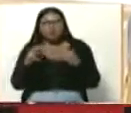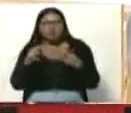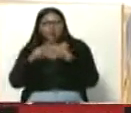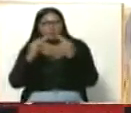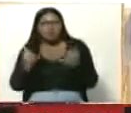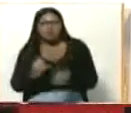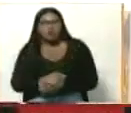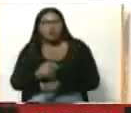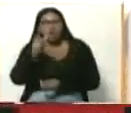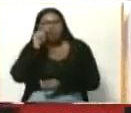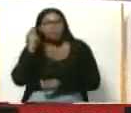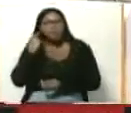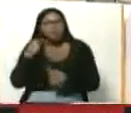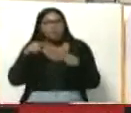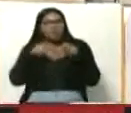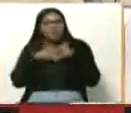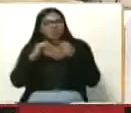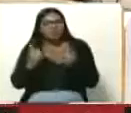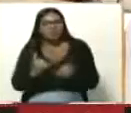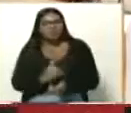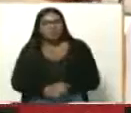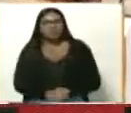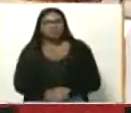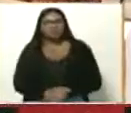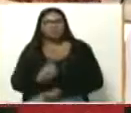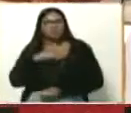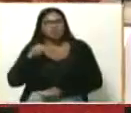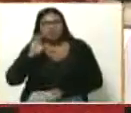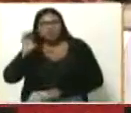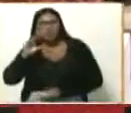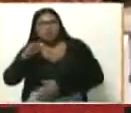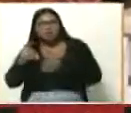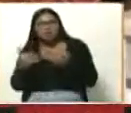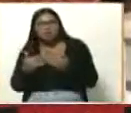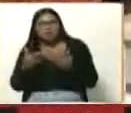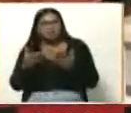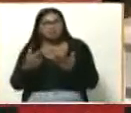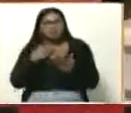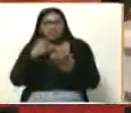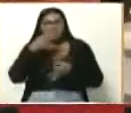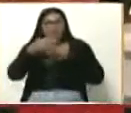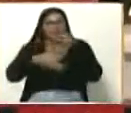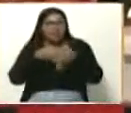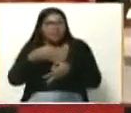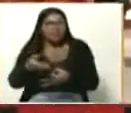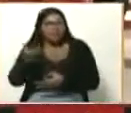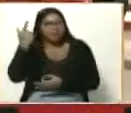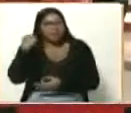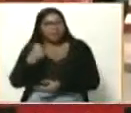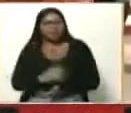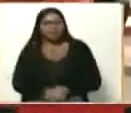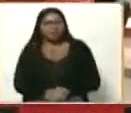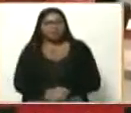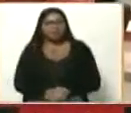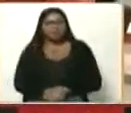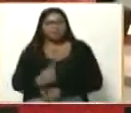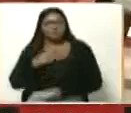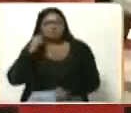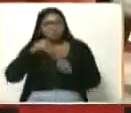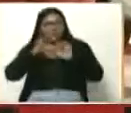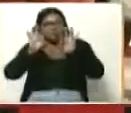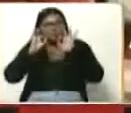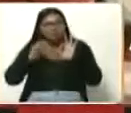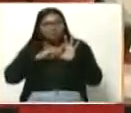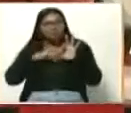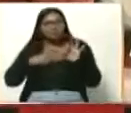de hombres y mujeres creadores y creadoras de nuestro país. Por tanto, como te decía anteriormente, no es exclusivamente la actividad comercial